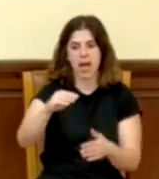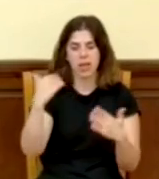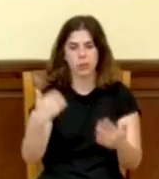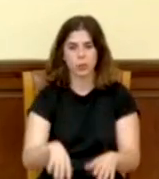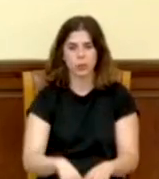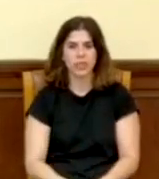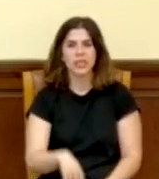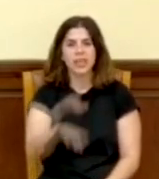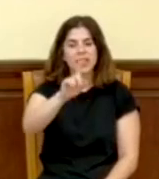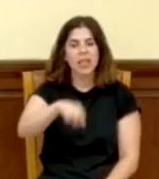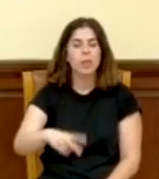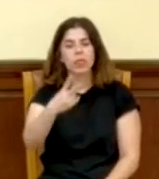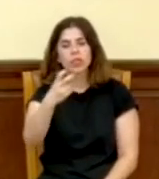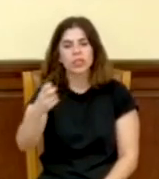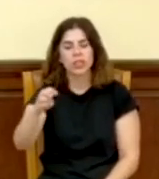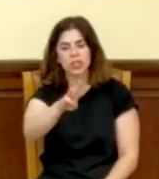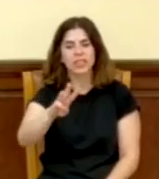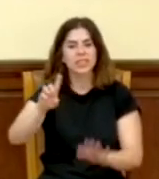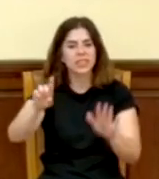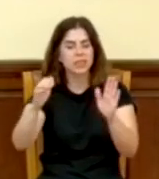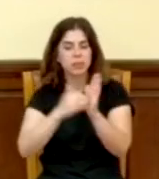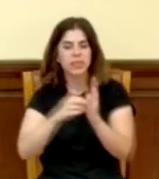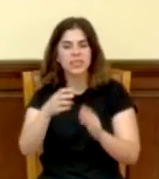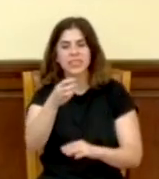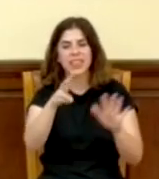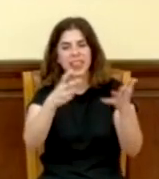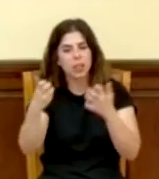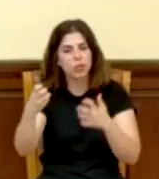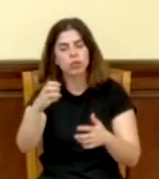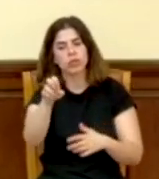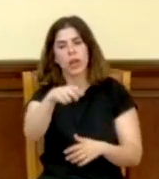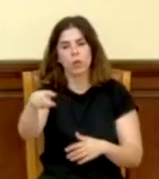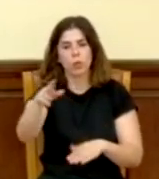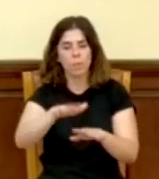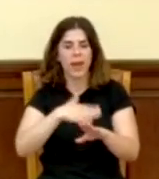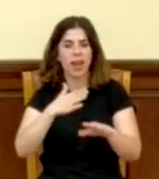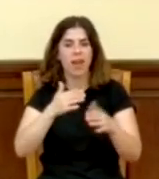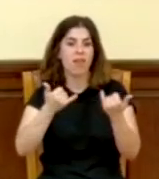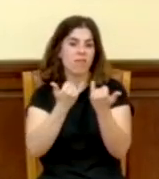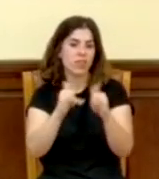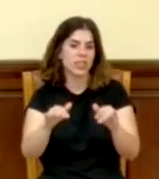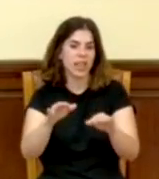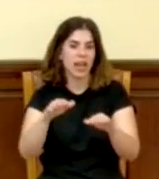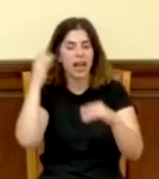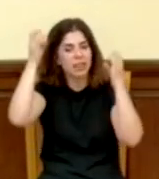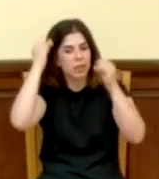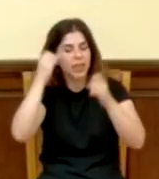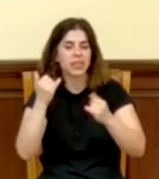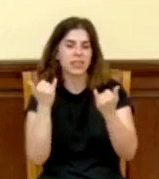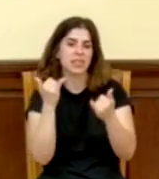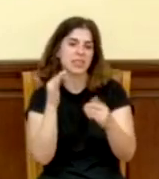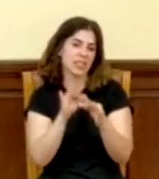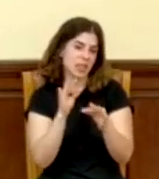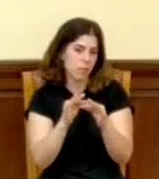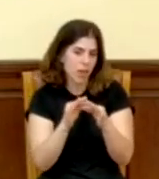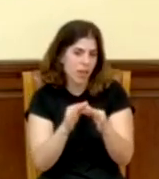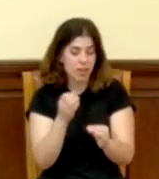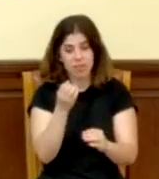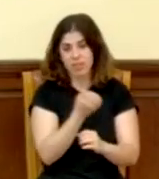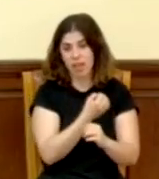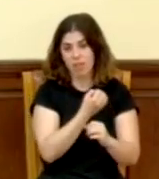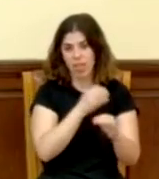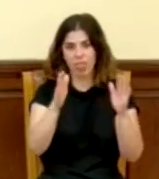incluido otros 236.700 euros para festejos con actividades para septiembre y para Navidad. Entonces, consideramos que